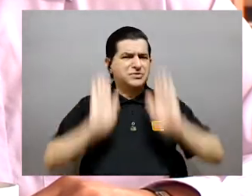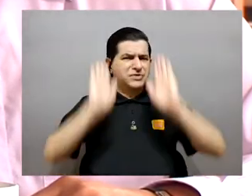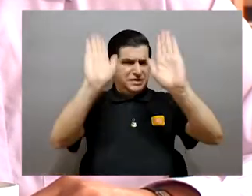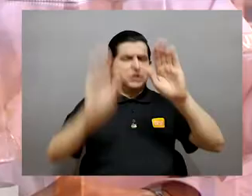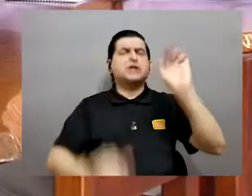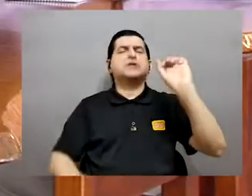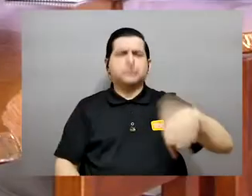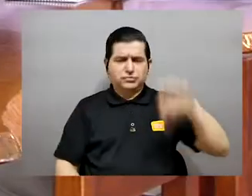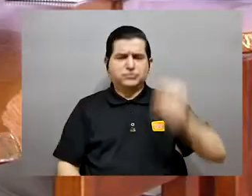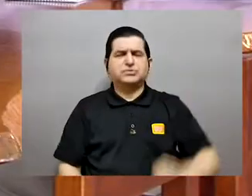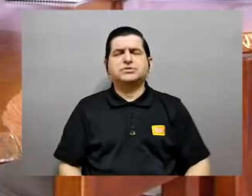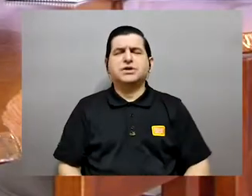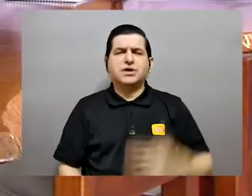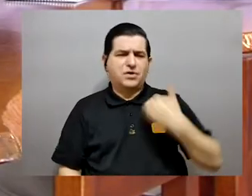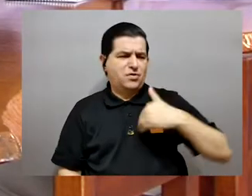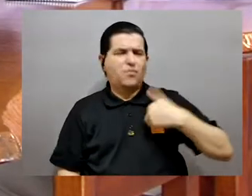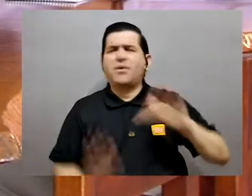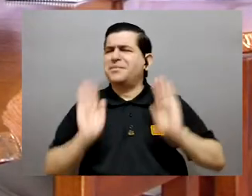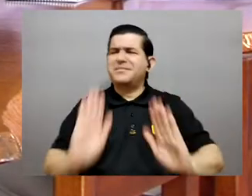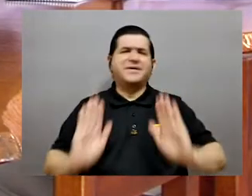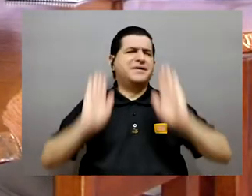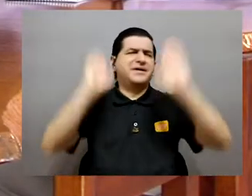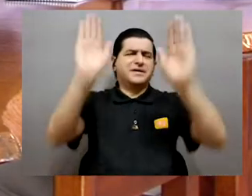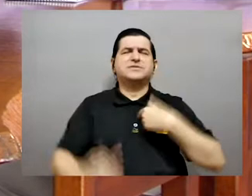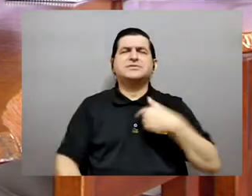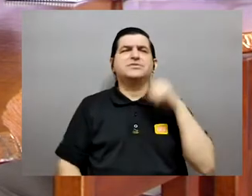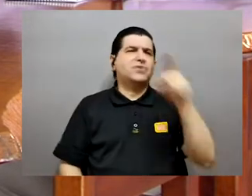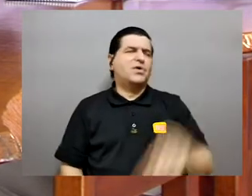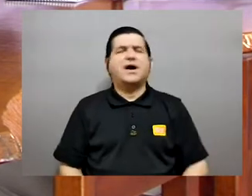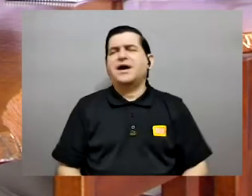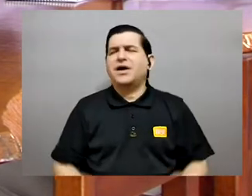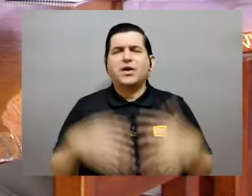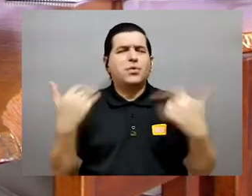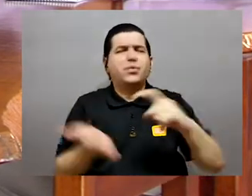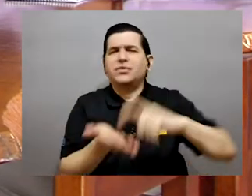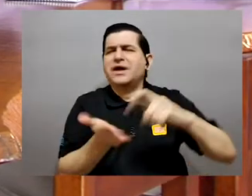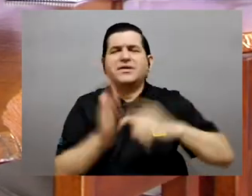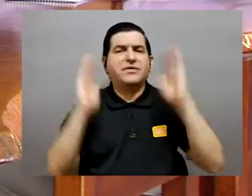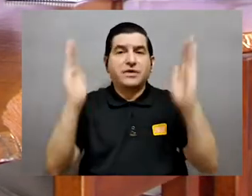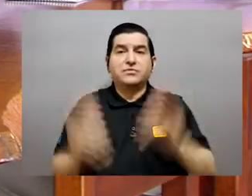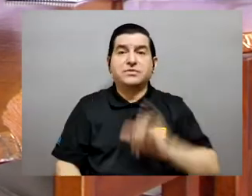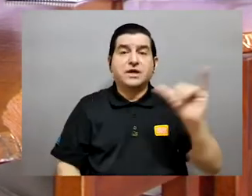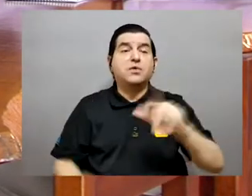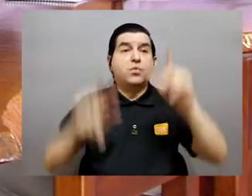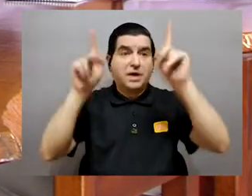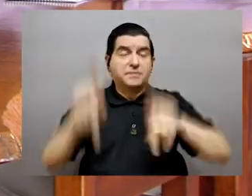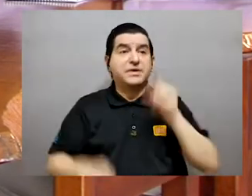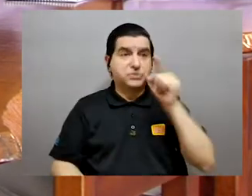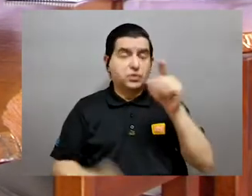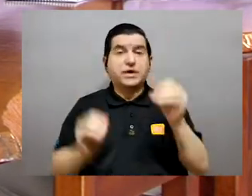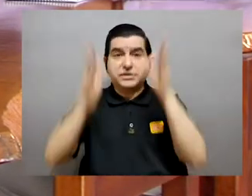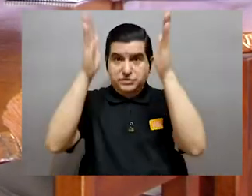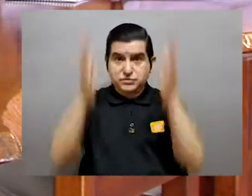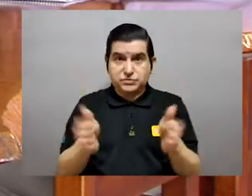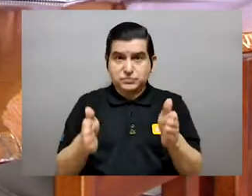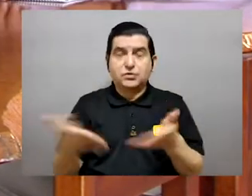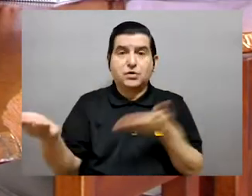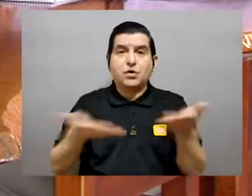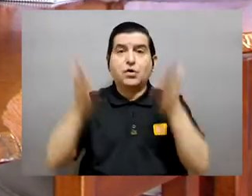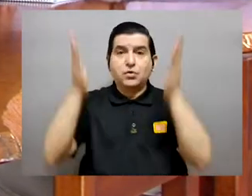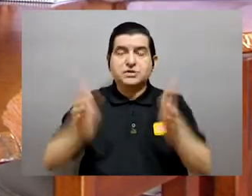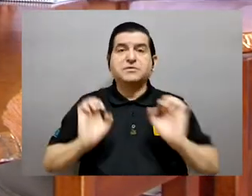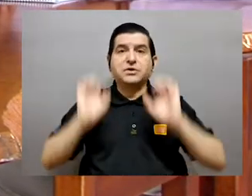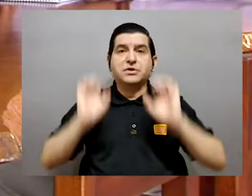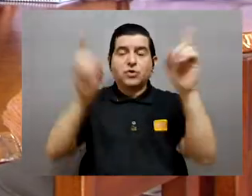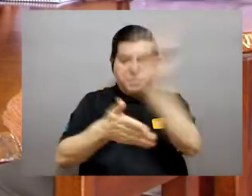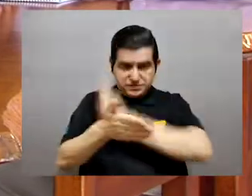vivo en Guanacaste. Y para allá voy y le agradezco mucho, pero si tuviera yo iría más feliz y más tranquilo en el bus, pero no